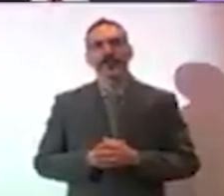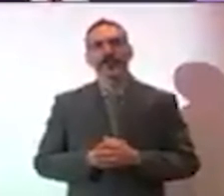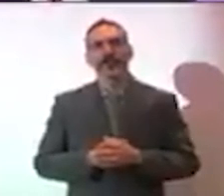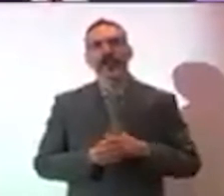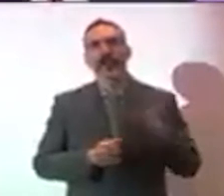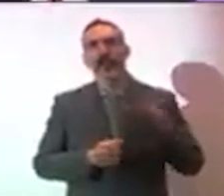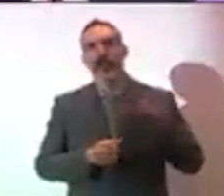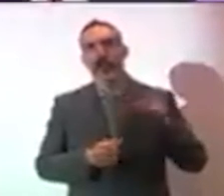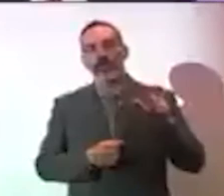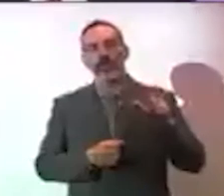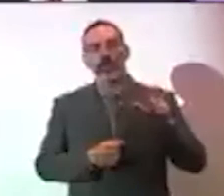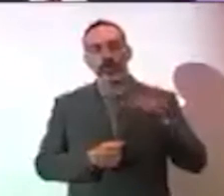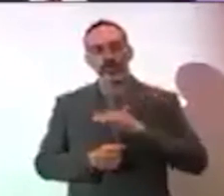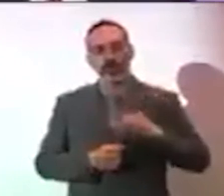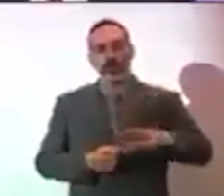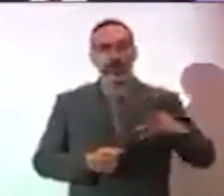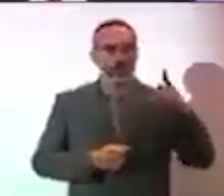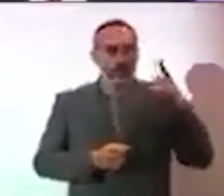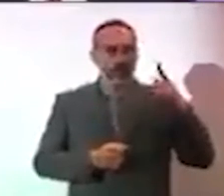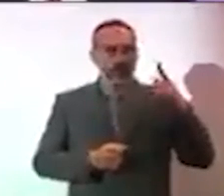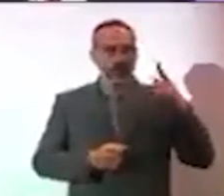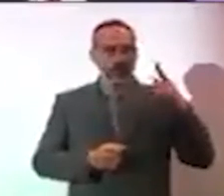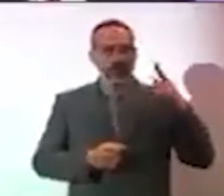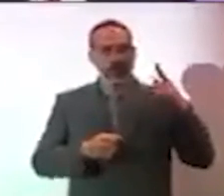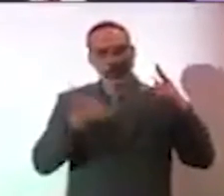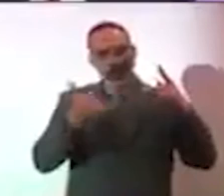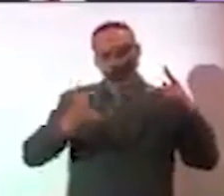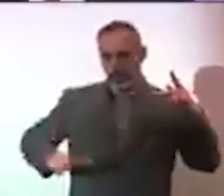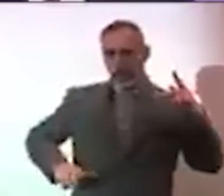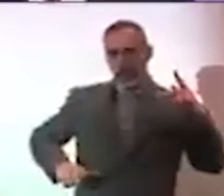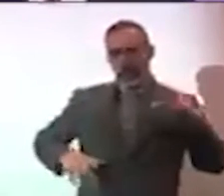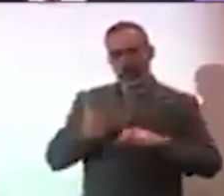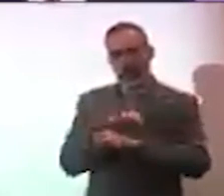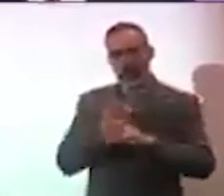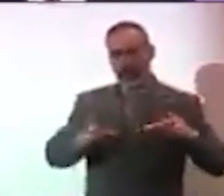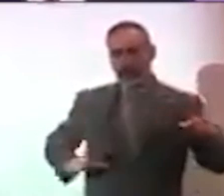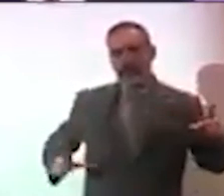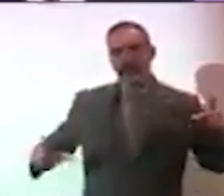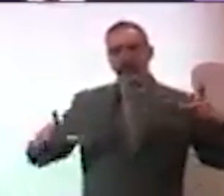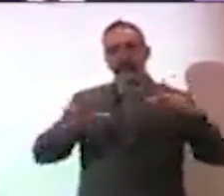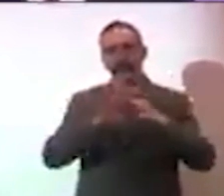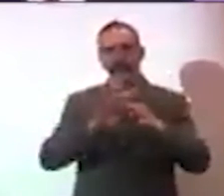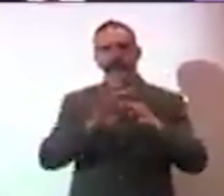poquitas veces al revés. De verdad que sí, pero yo respeto mucho el planteamiento